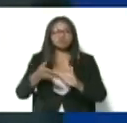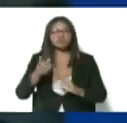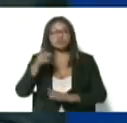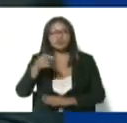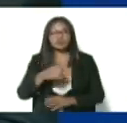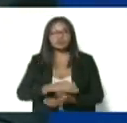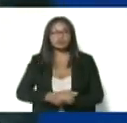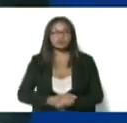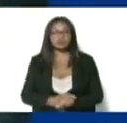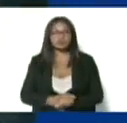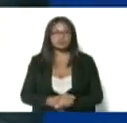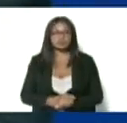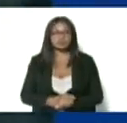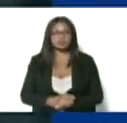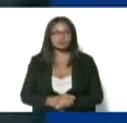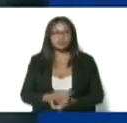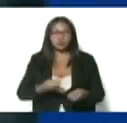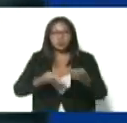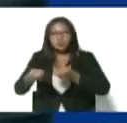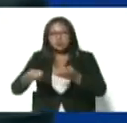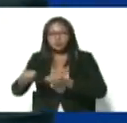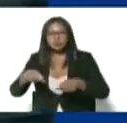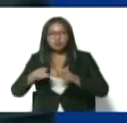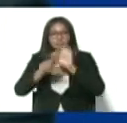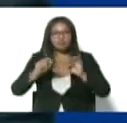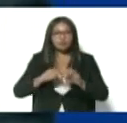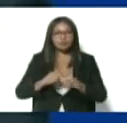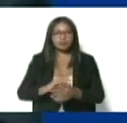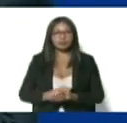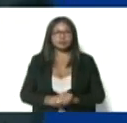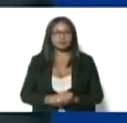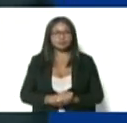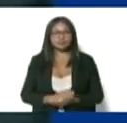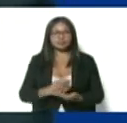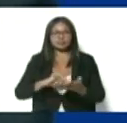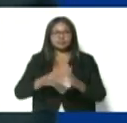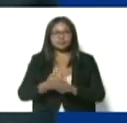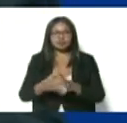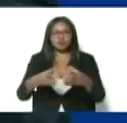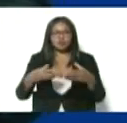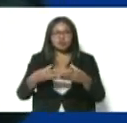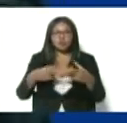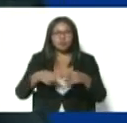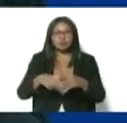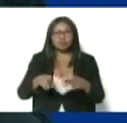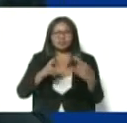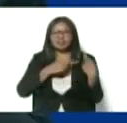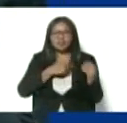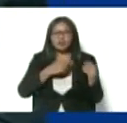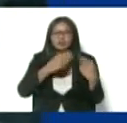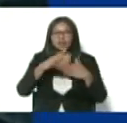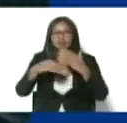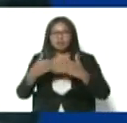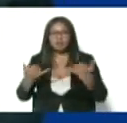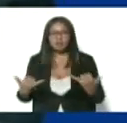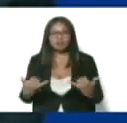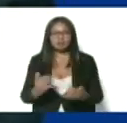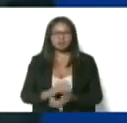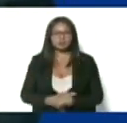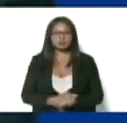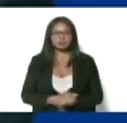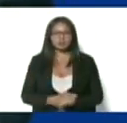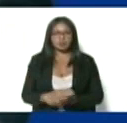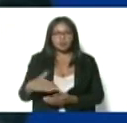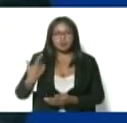nosotros también ya en coordinación con toda la superintendencia y con los organismos que corresponden a este nivel para poder